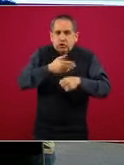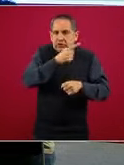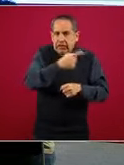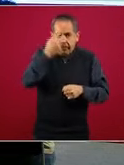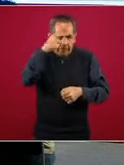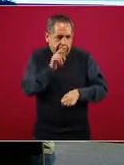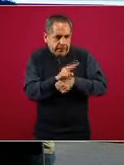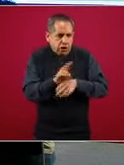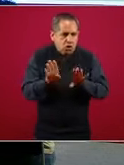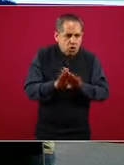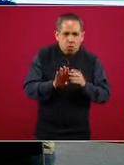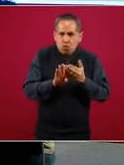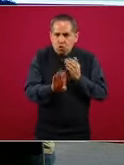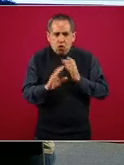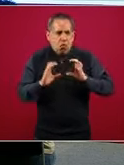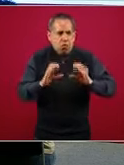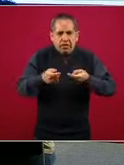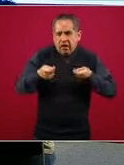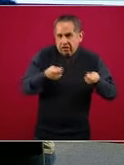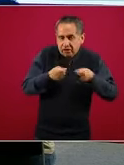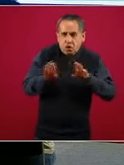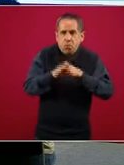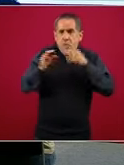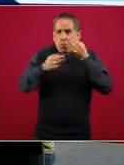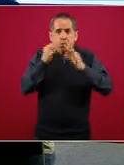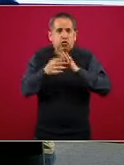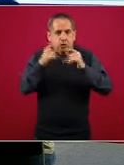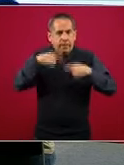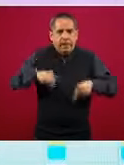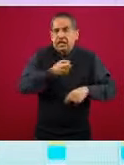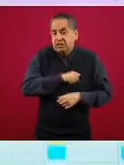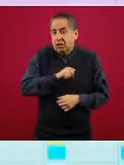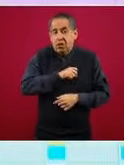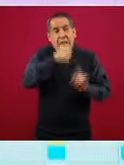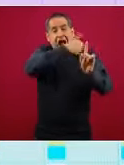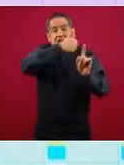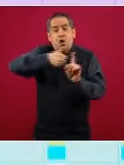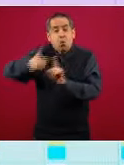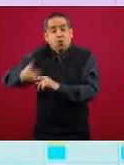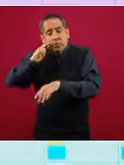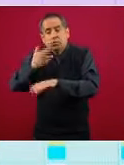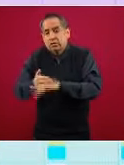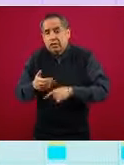la prevención, el control, la promoción de la salud.